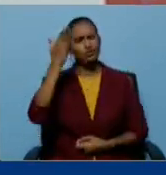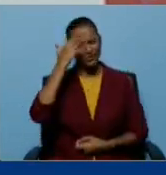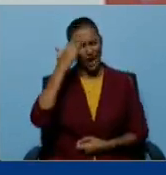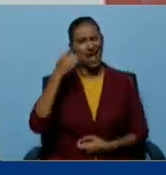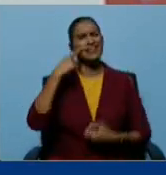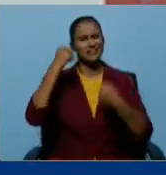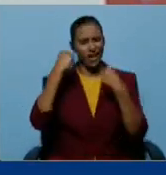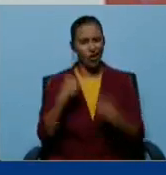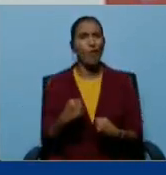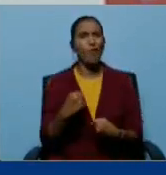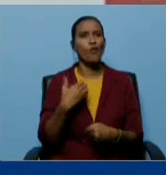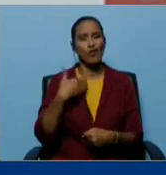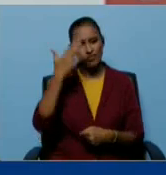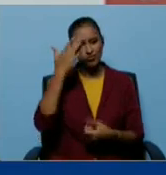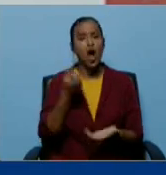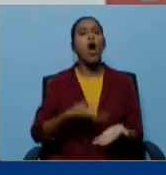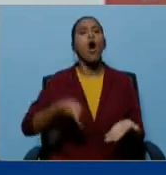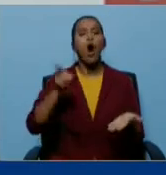Reincidió.